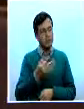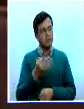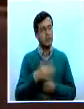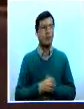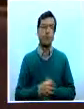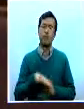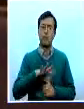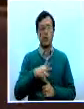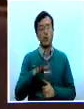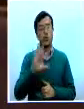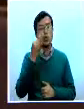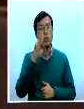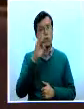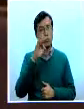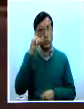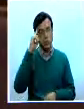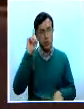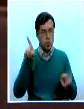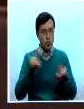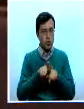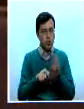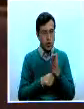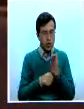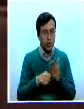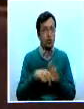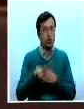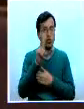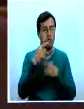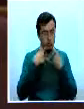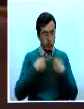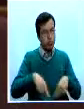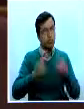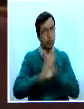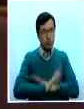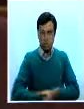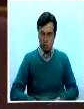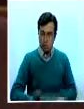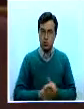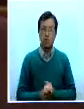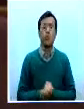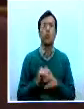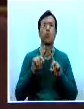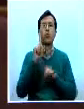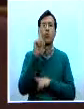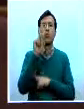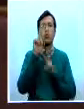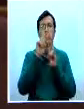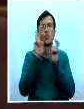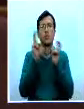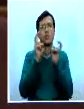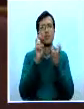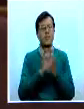de 19 acuerdos ministeriales dos de ellos ya han sido emitidos uno que hace relación